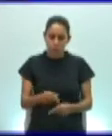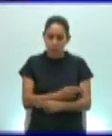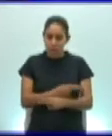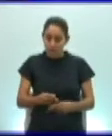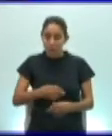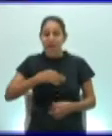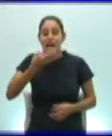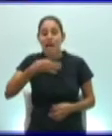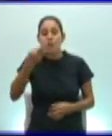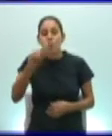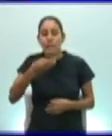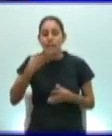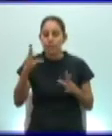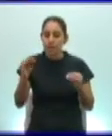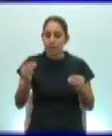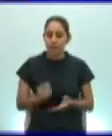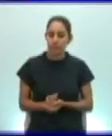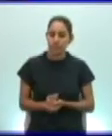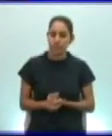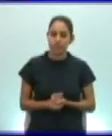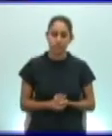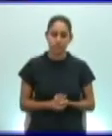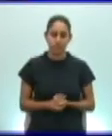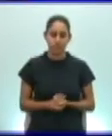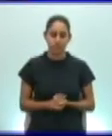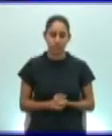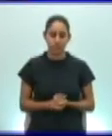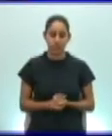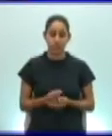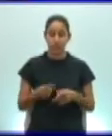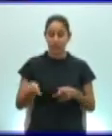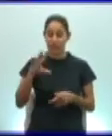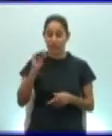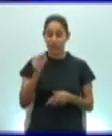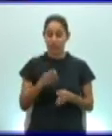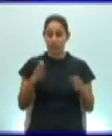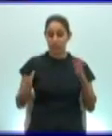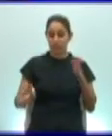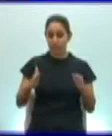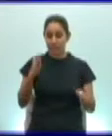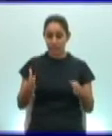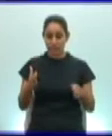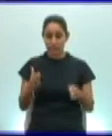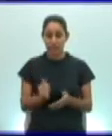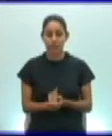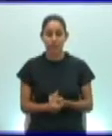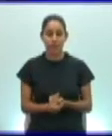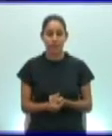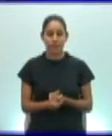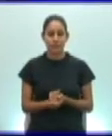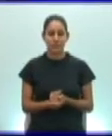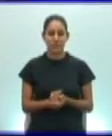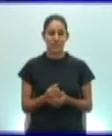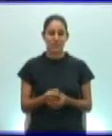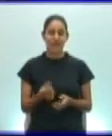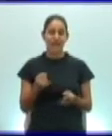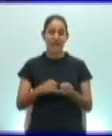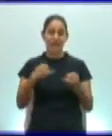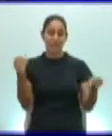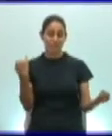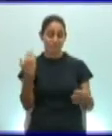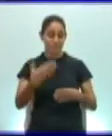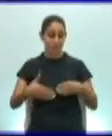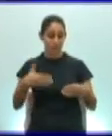argumenta a través de los hechos. Por lo tanto, cuando yo hable de la etapa democrático-popular, agrario-antiimperialista, nosotros tenemos que